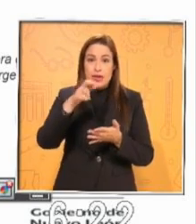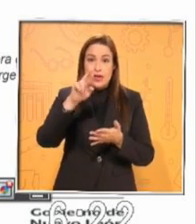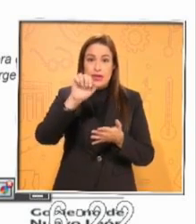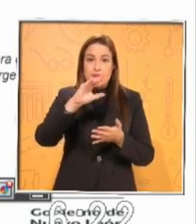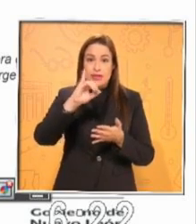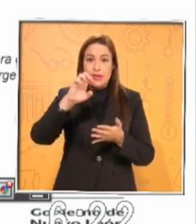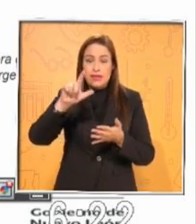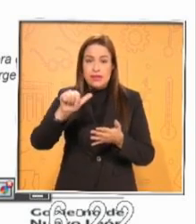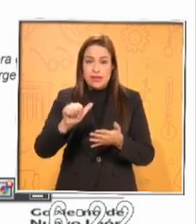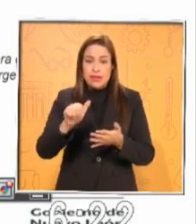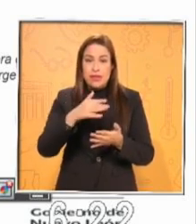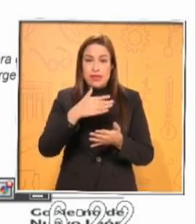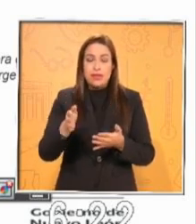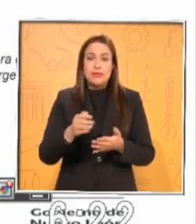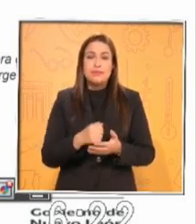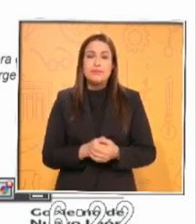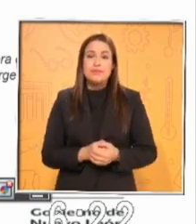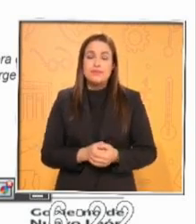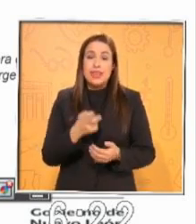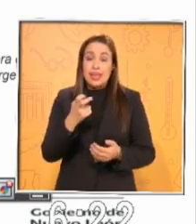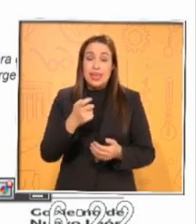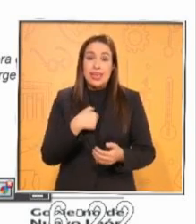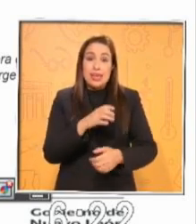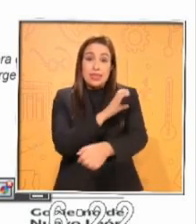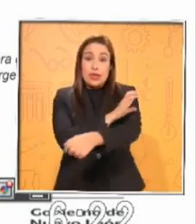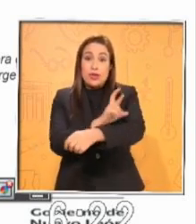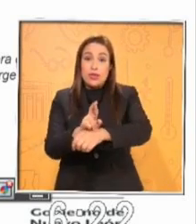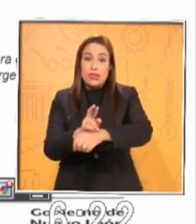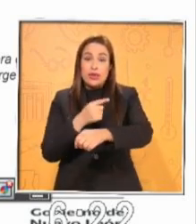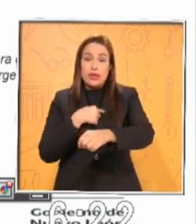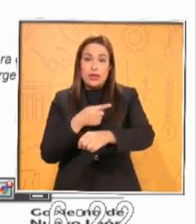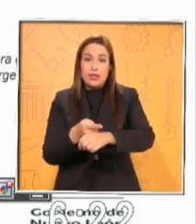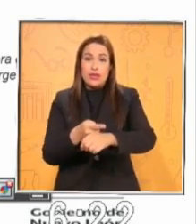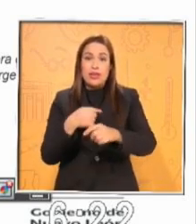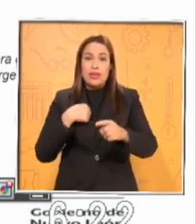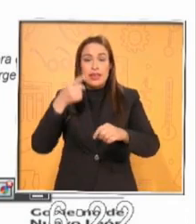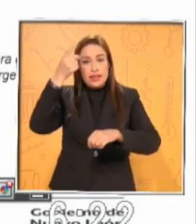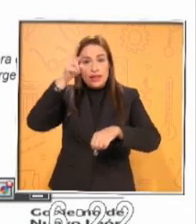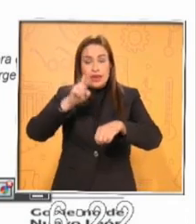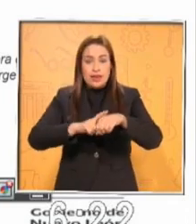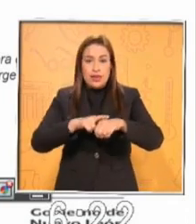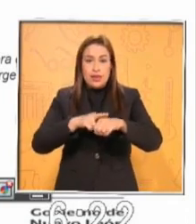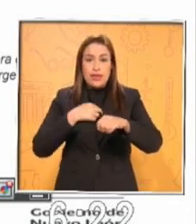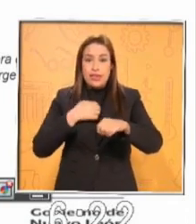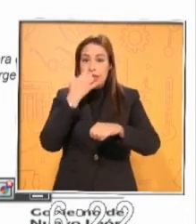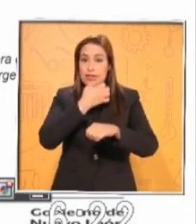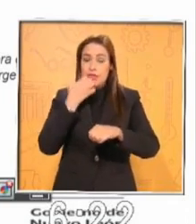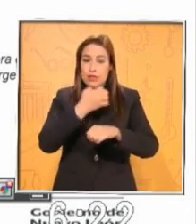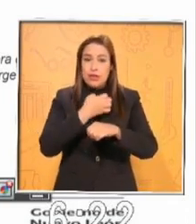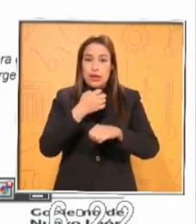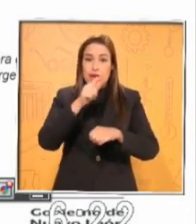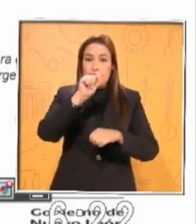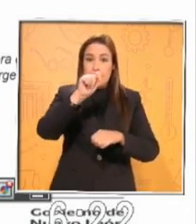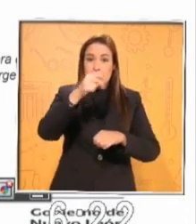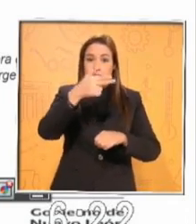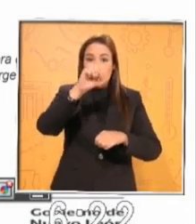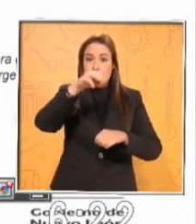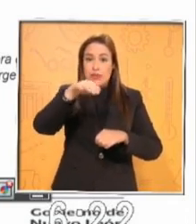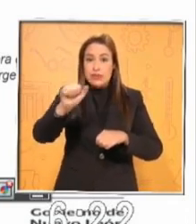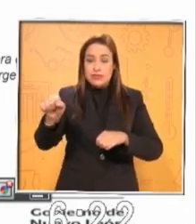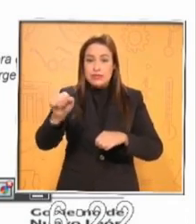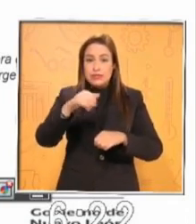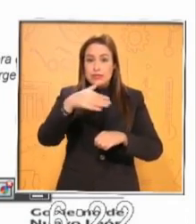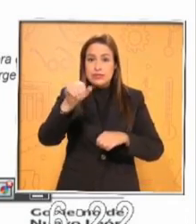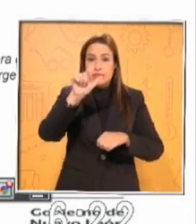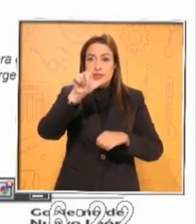coordinadora de Tecnologías de la Información y de la Comunicación y directora del Colegio Tomás Alva Edison en Argentina. Dice, el